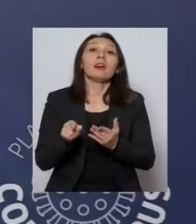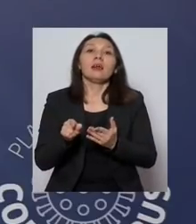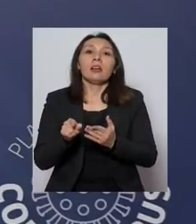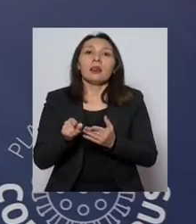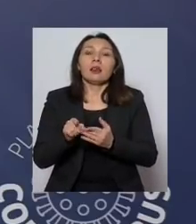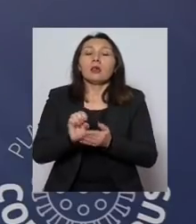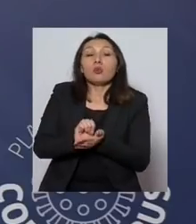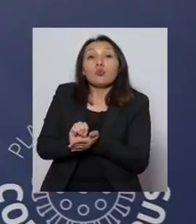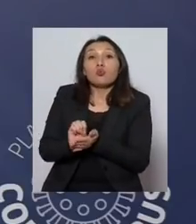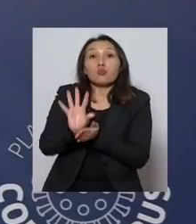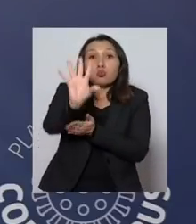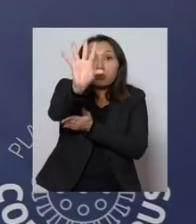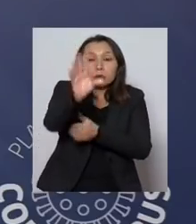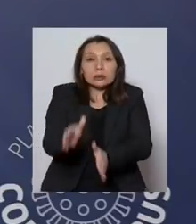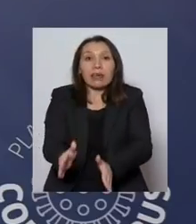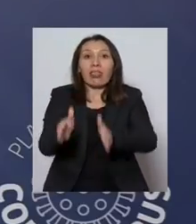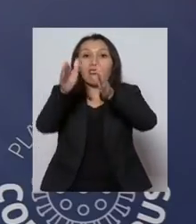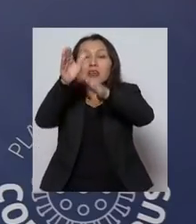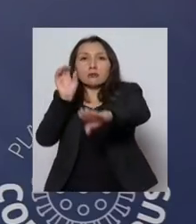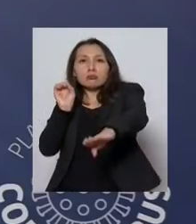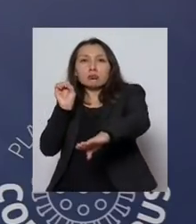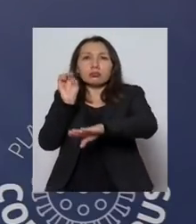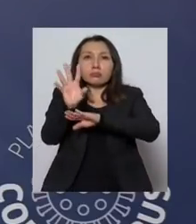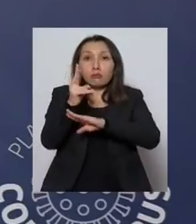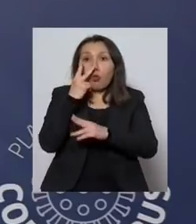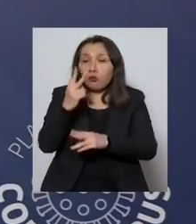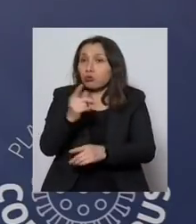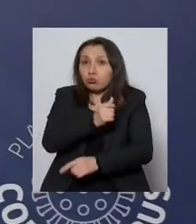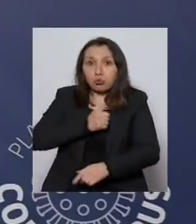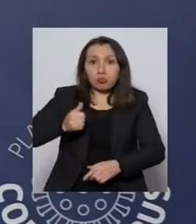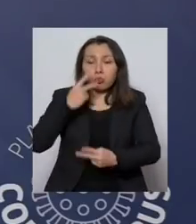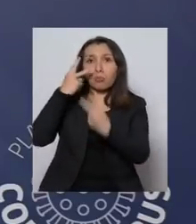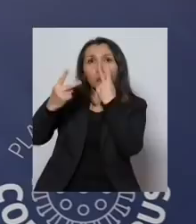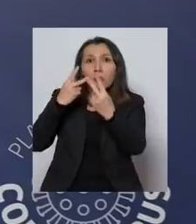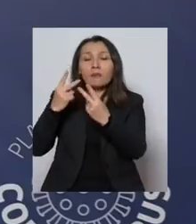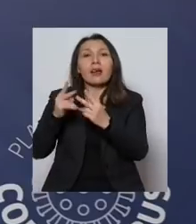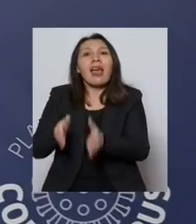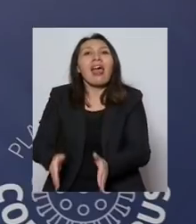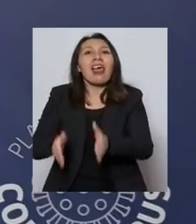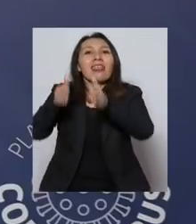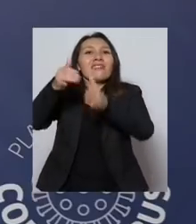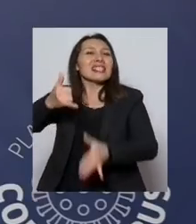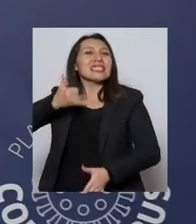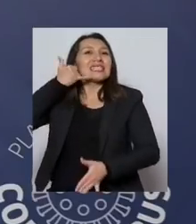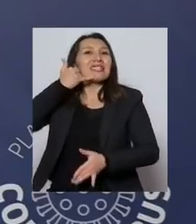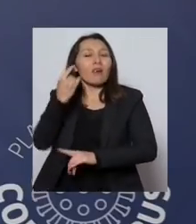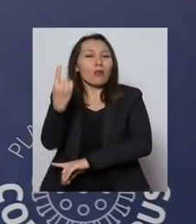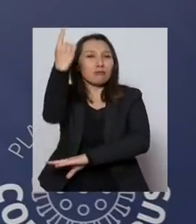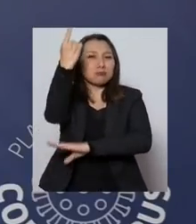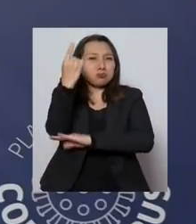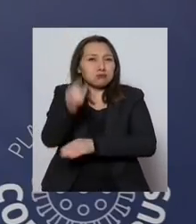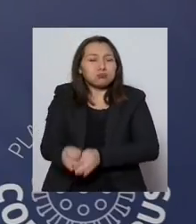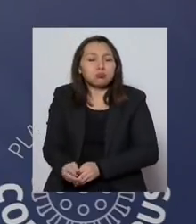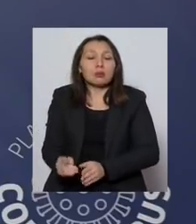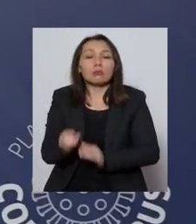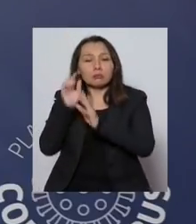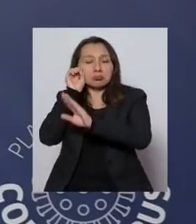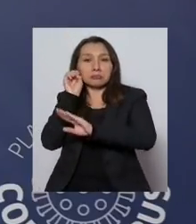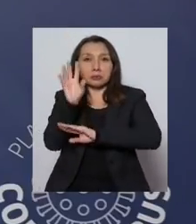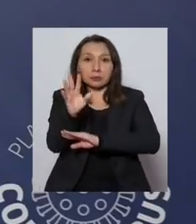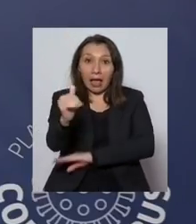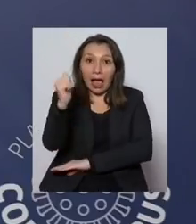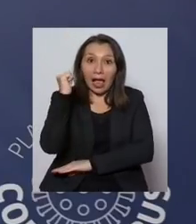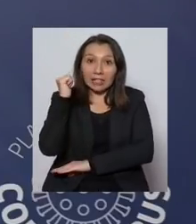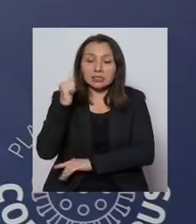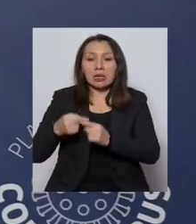han iluminado edificios, como hemos visto todos, en particular el edificio Telefónica, el día de